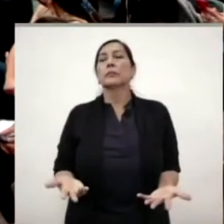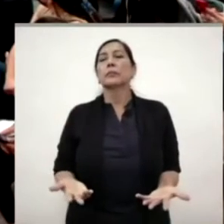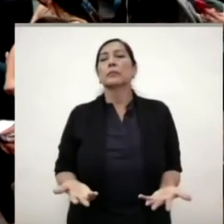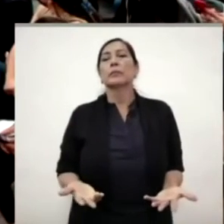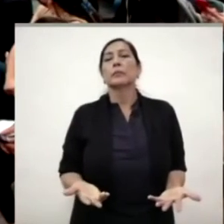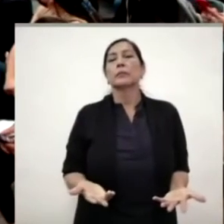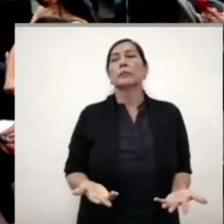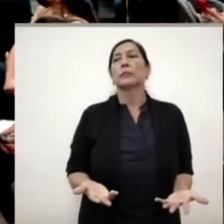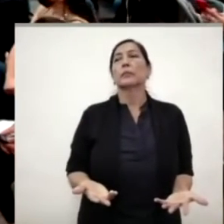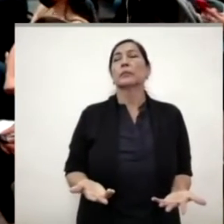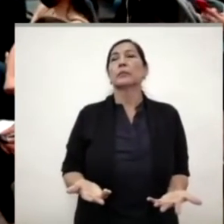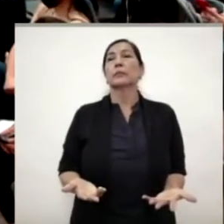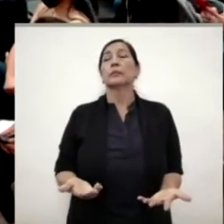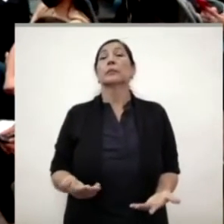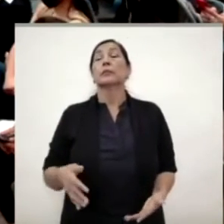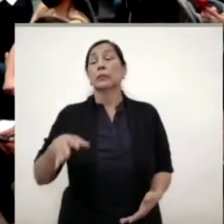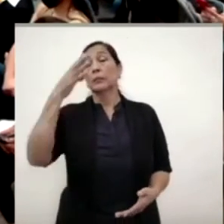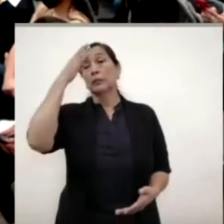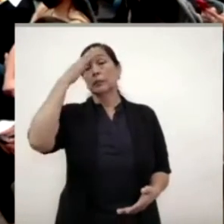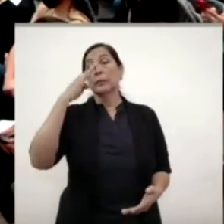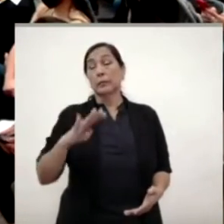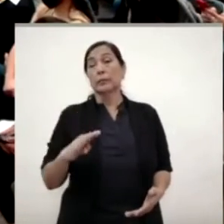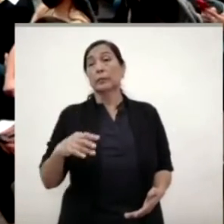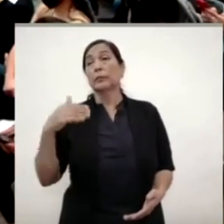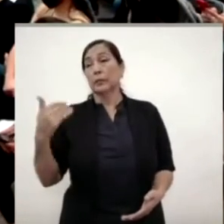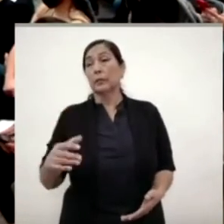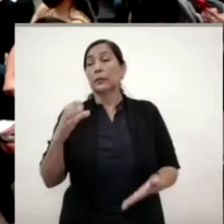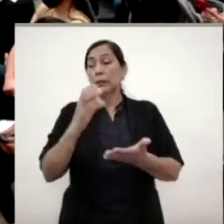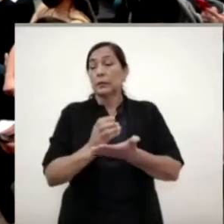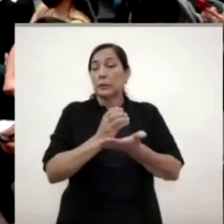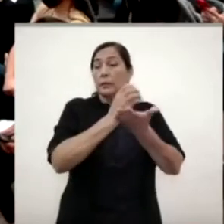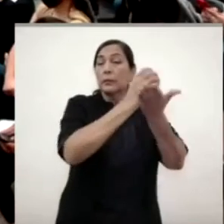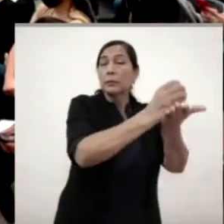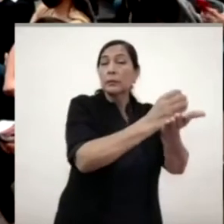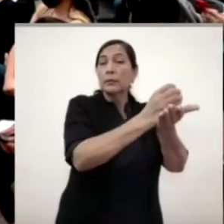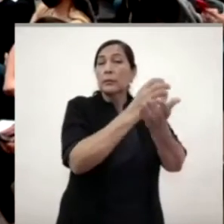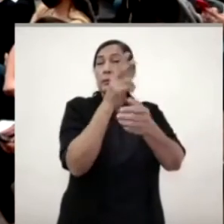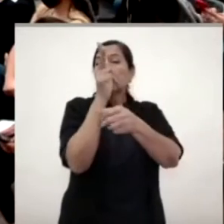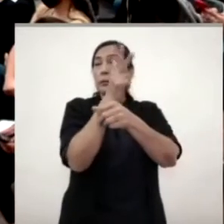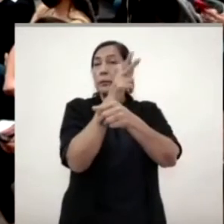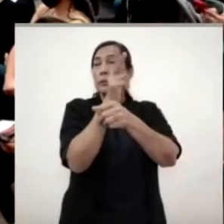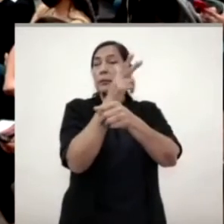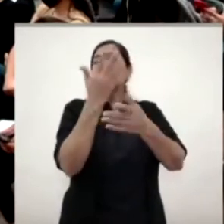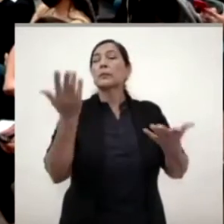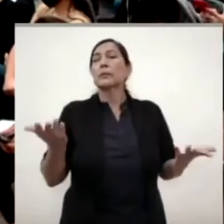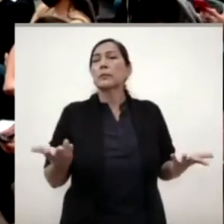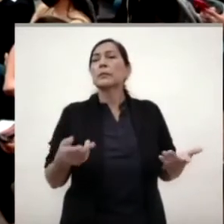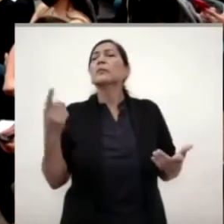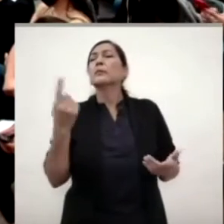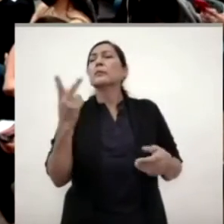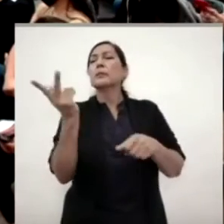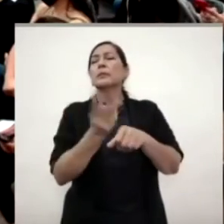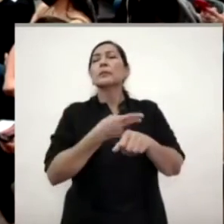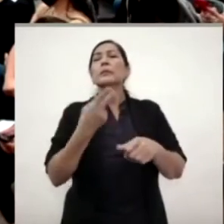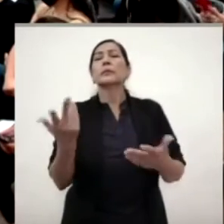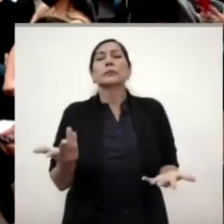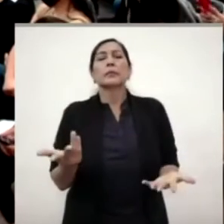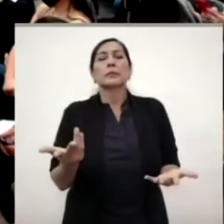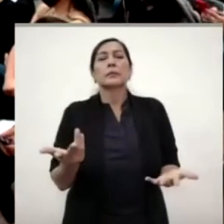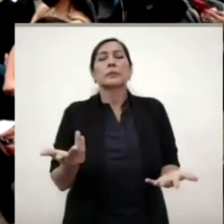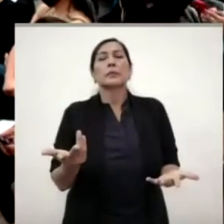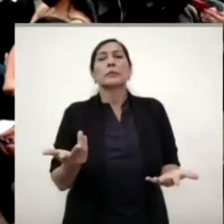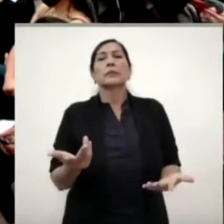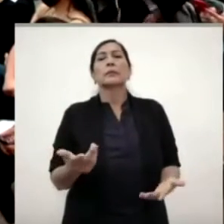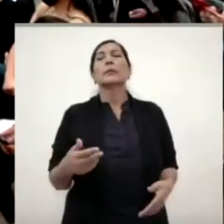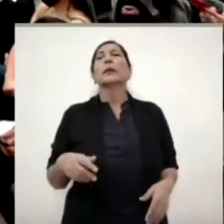dentro, bueno, sabemos que ya hay una partida ya asignada a estos rubros, pero preguntarle qué va a pasar en ese sentido con las cámaras. En